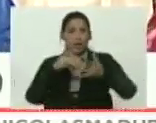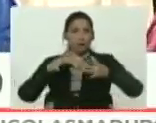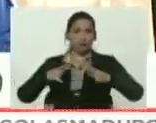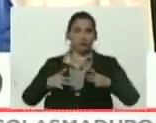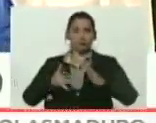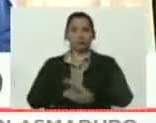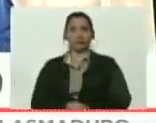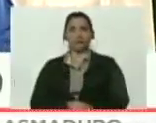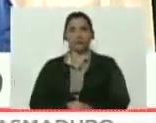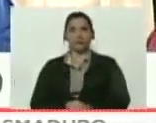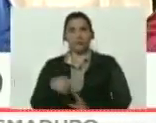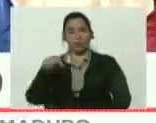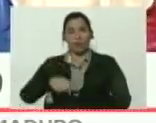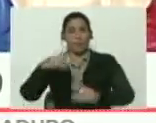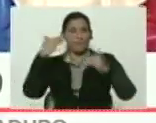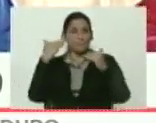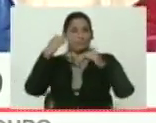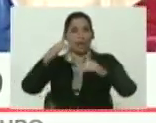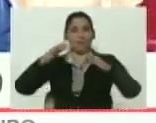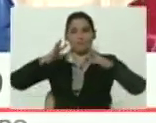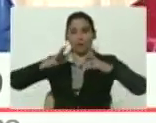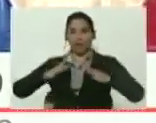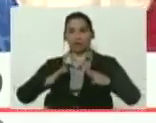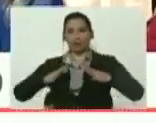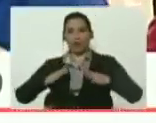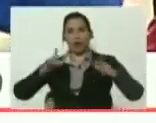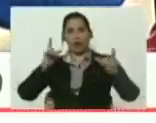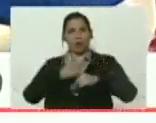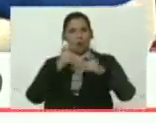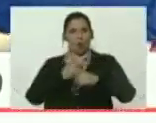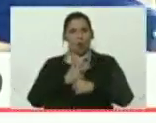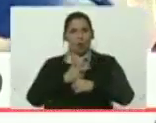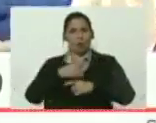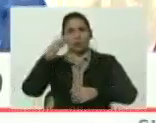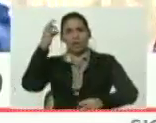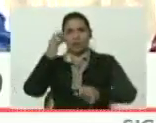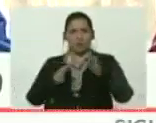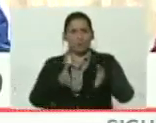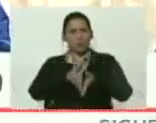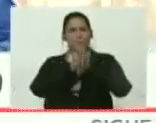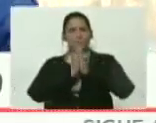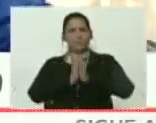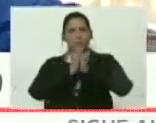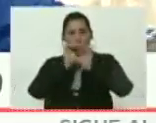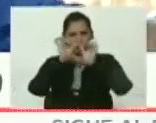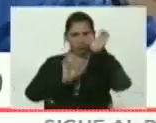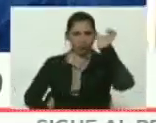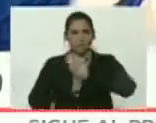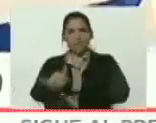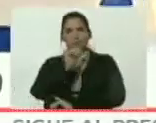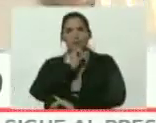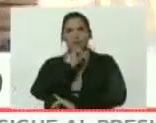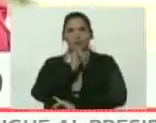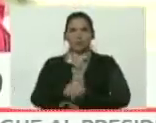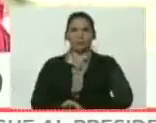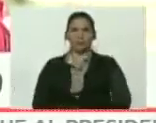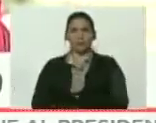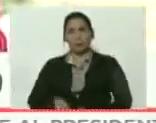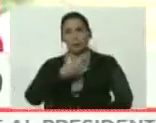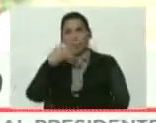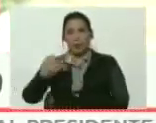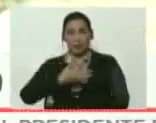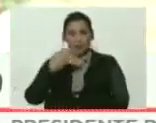Recreadoras en esta etapa vacacional, agosto-septiembre. Por favor, compañero Pedro Infante. Sí, buenas